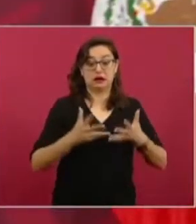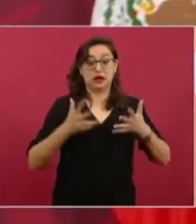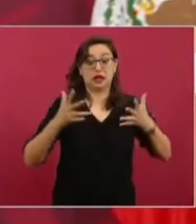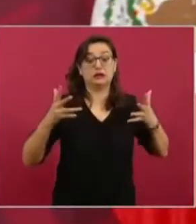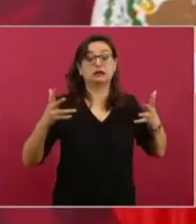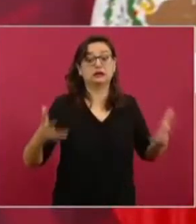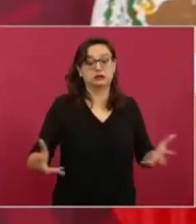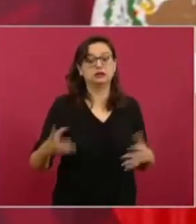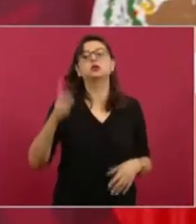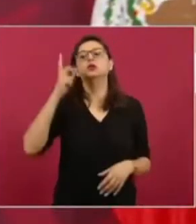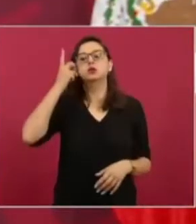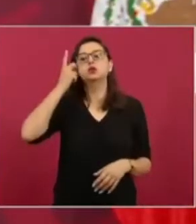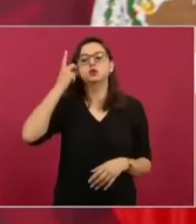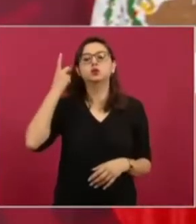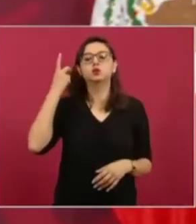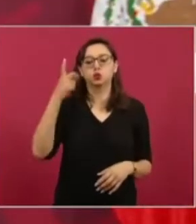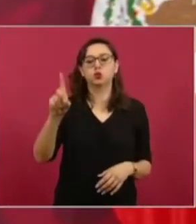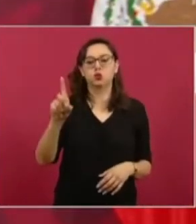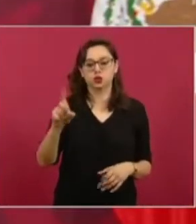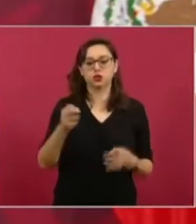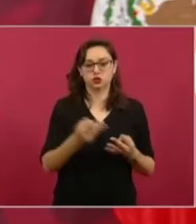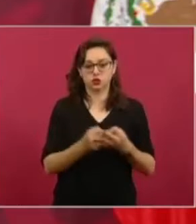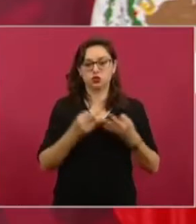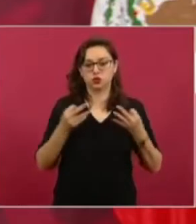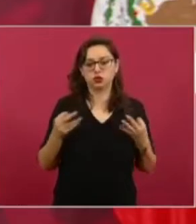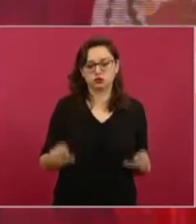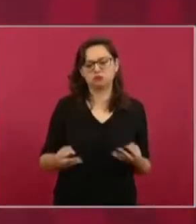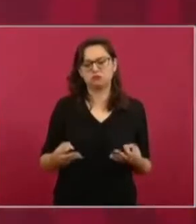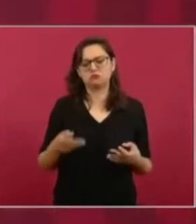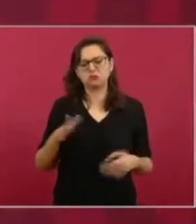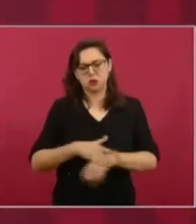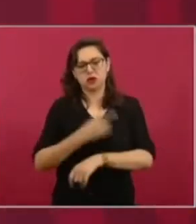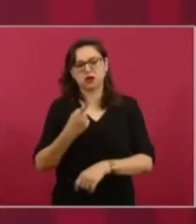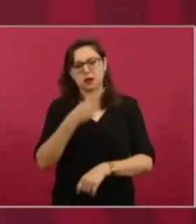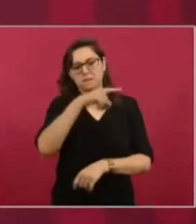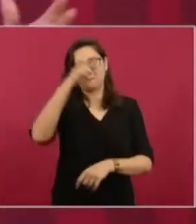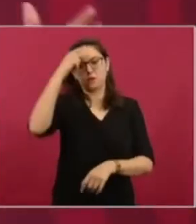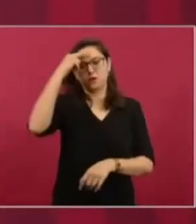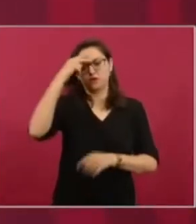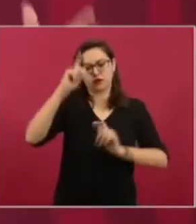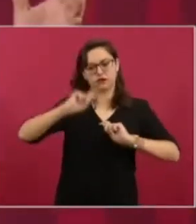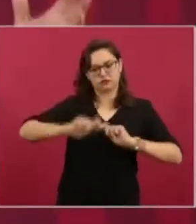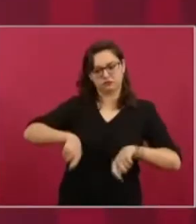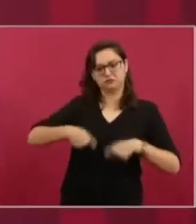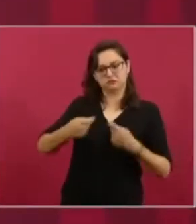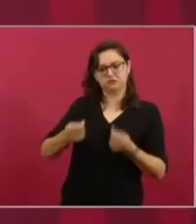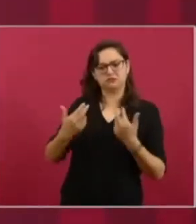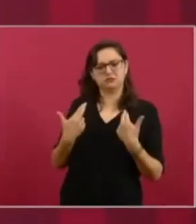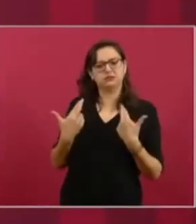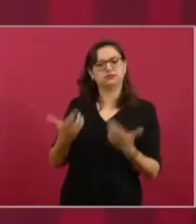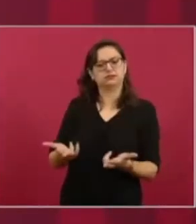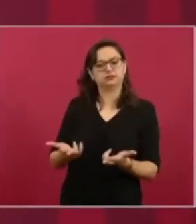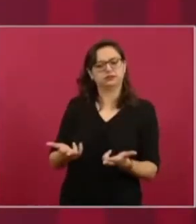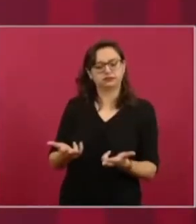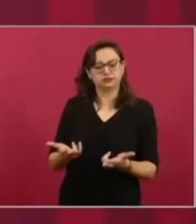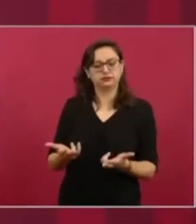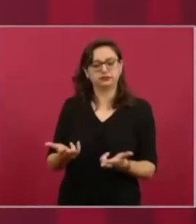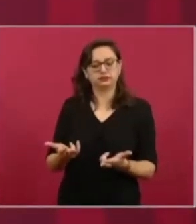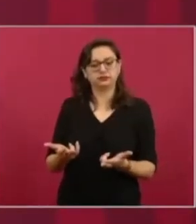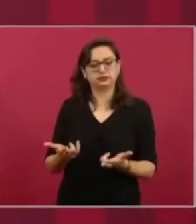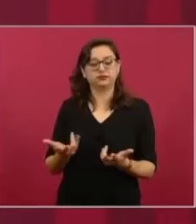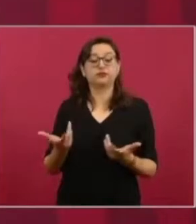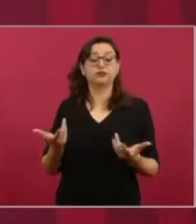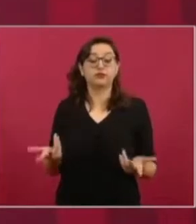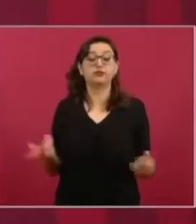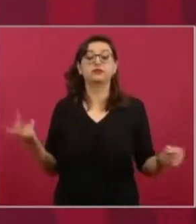allá en Quintana Roo, entregada por Porfirio Díaz. Y ya también di a conocer de